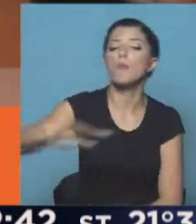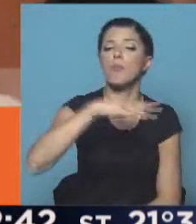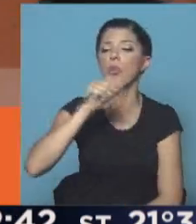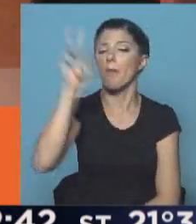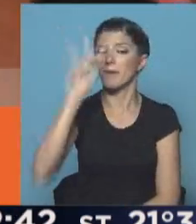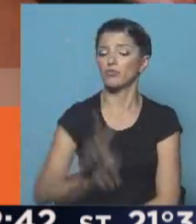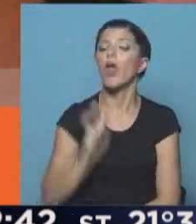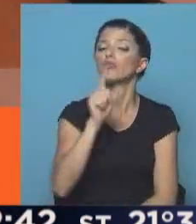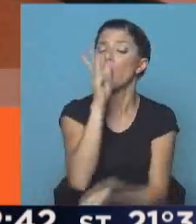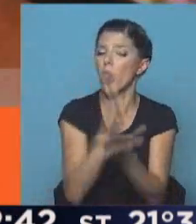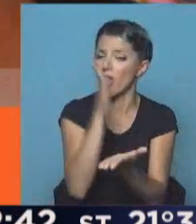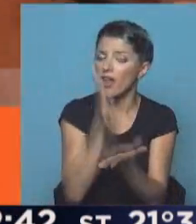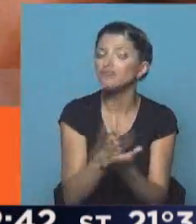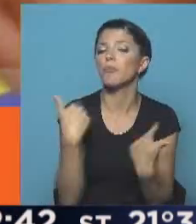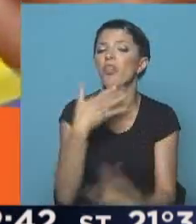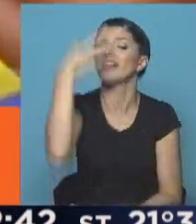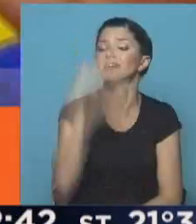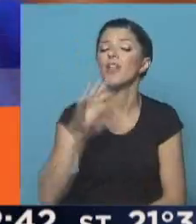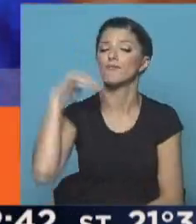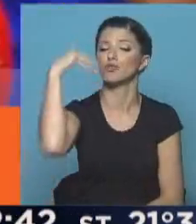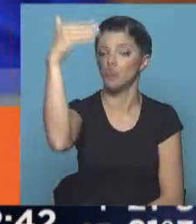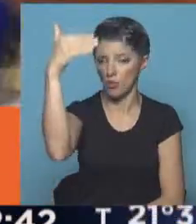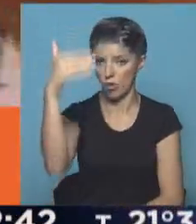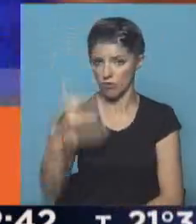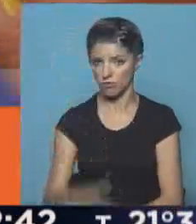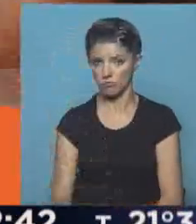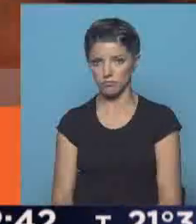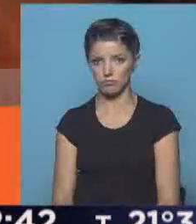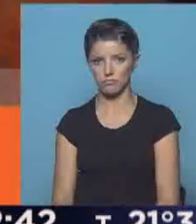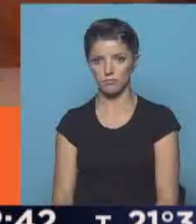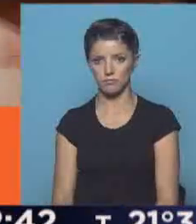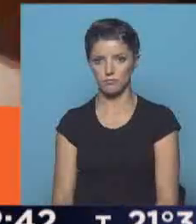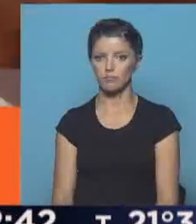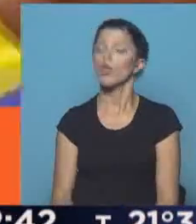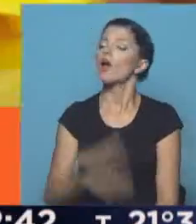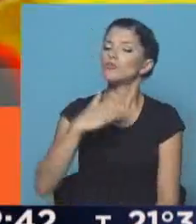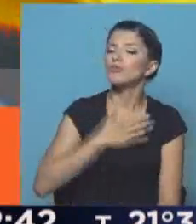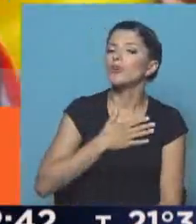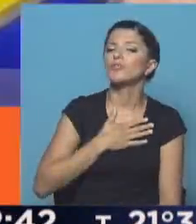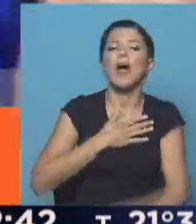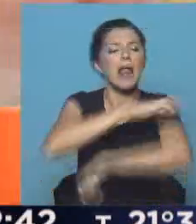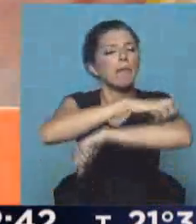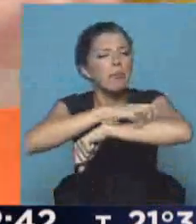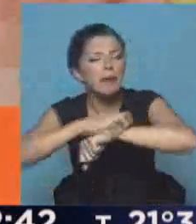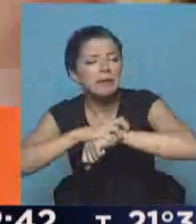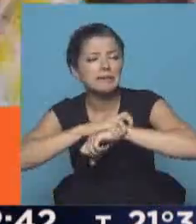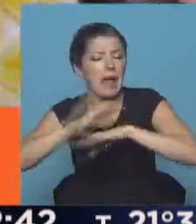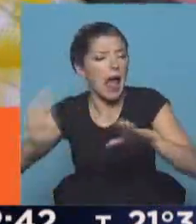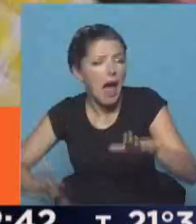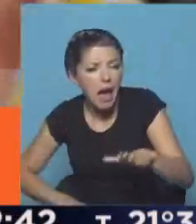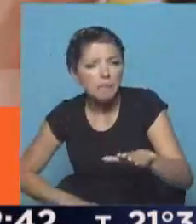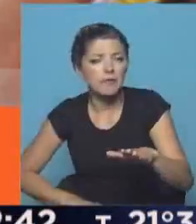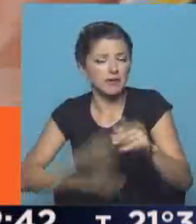tiene el pueblo venezolano a decidir su futuro, su destino, a que dejemos atrás la pobreza, la miseria, el hambre que